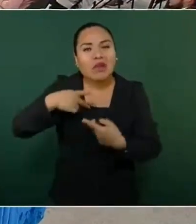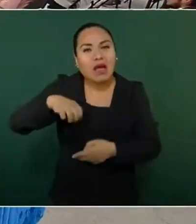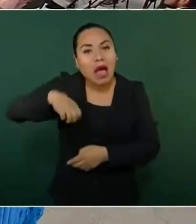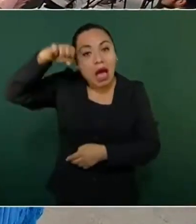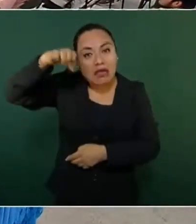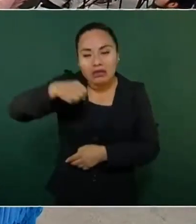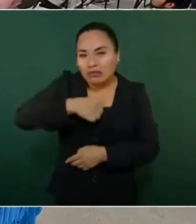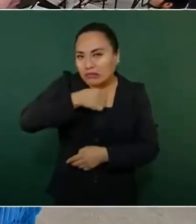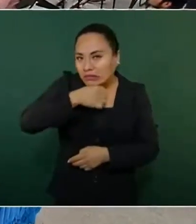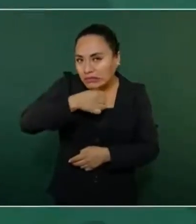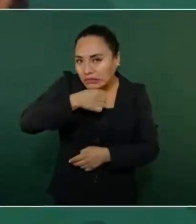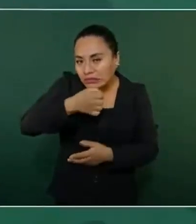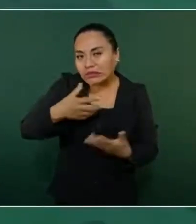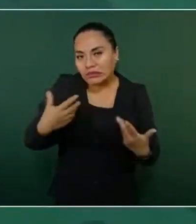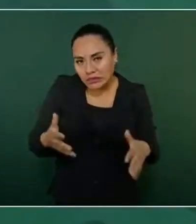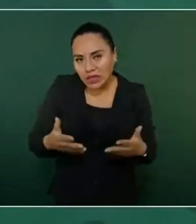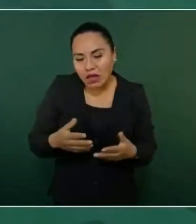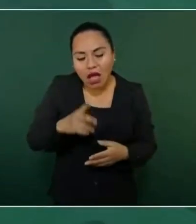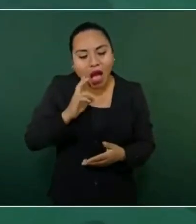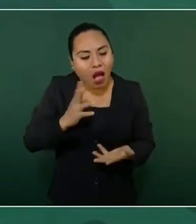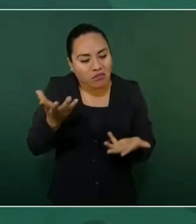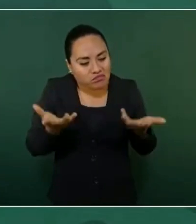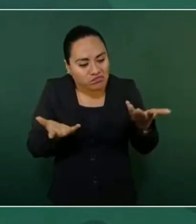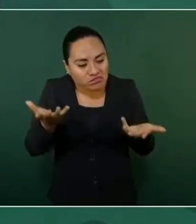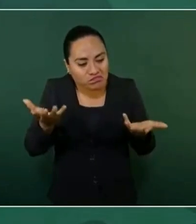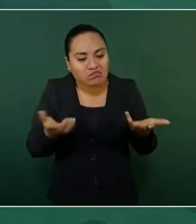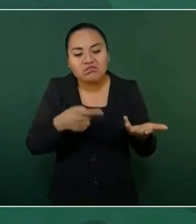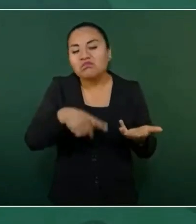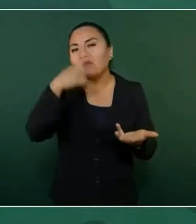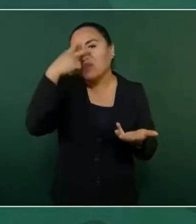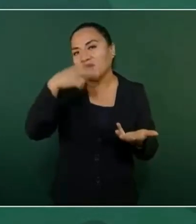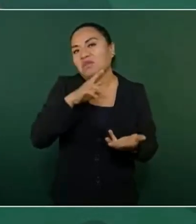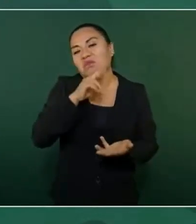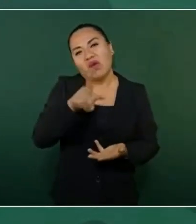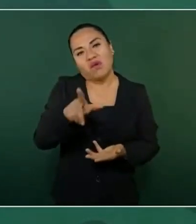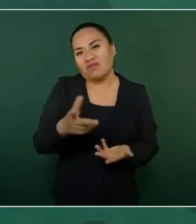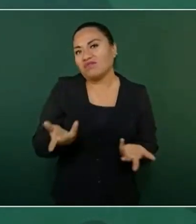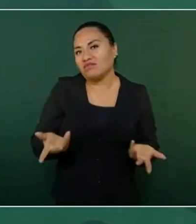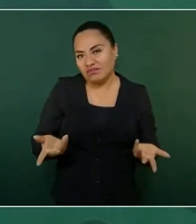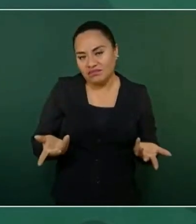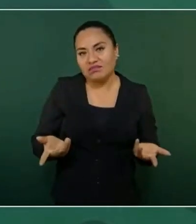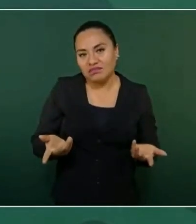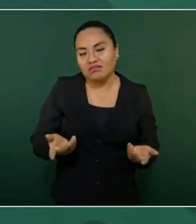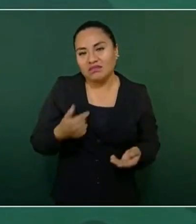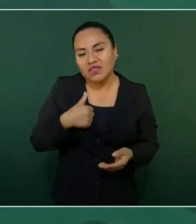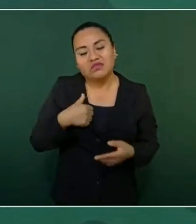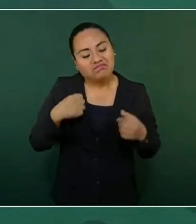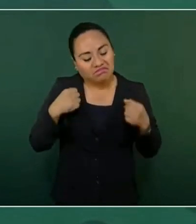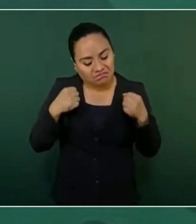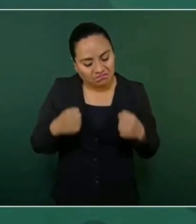Entonces, son ventajas comparativas. Por eso yo estoy seguro que